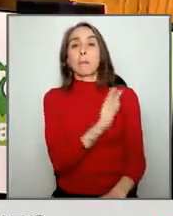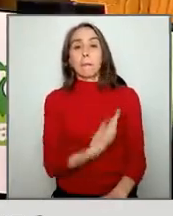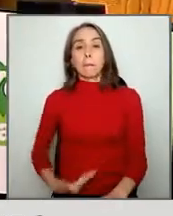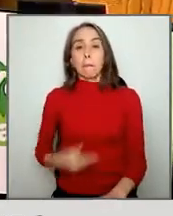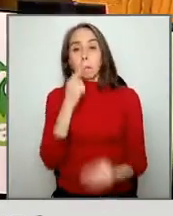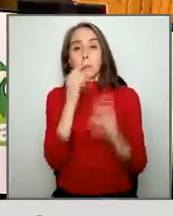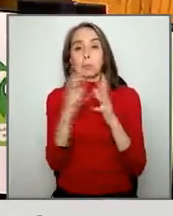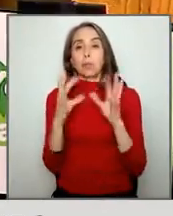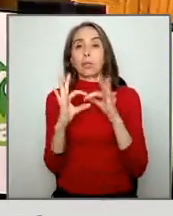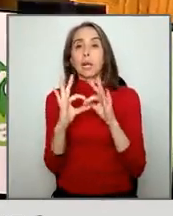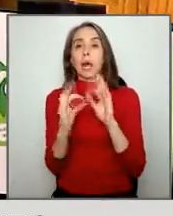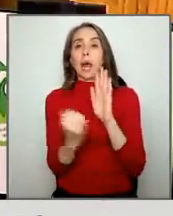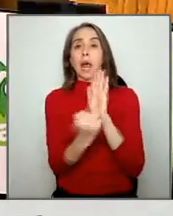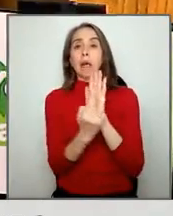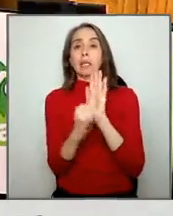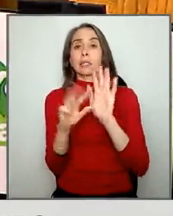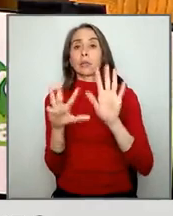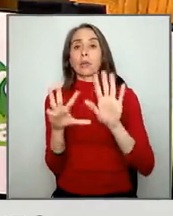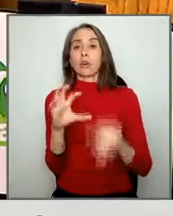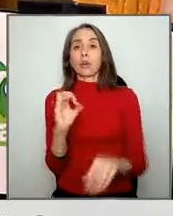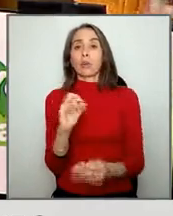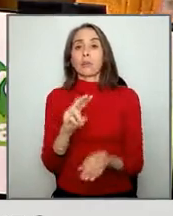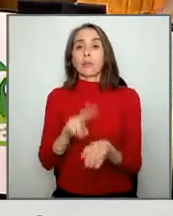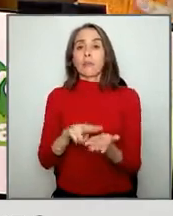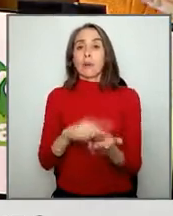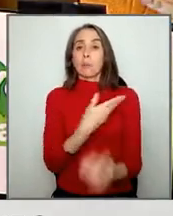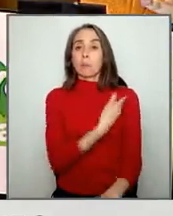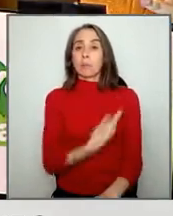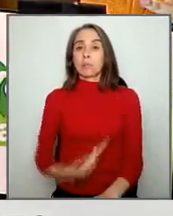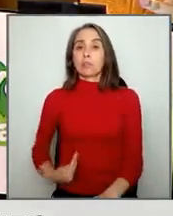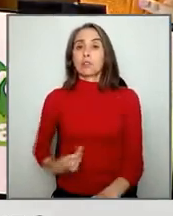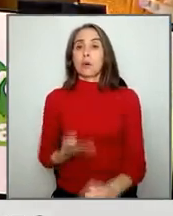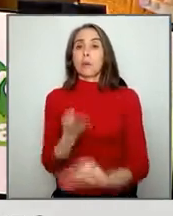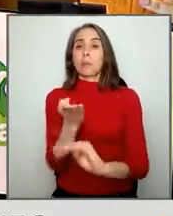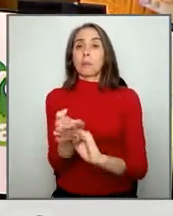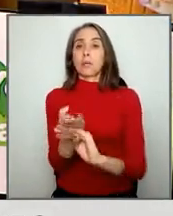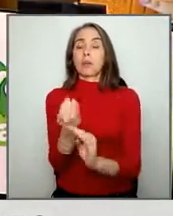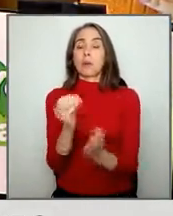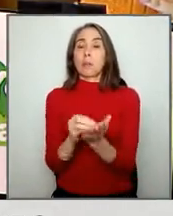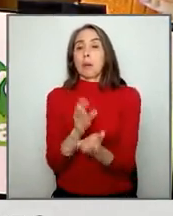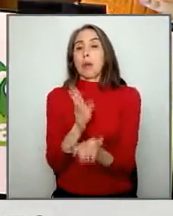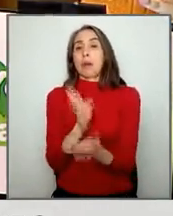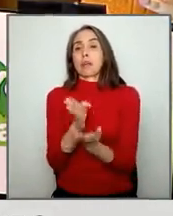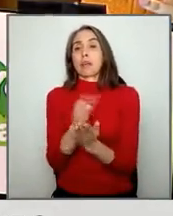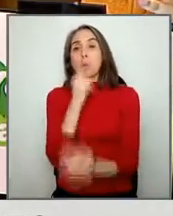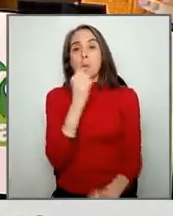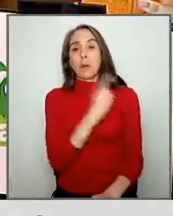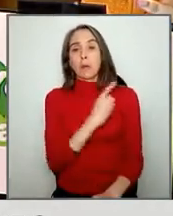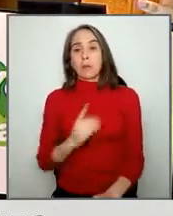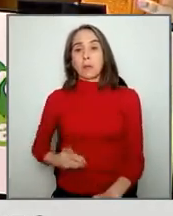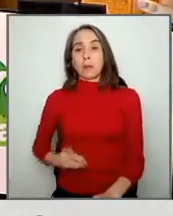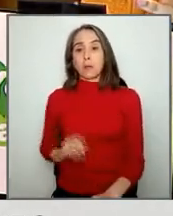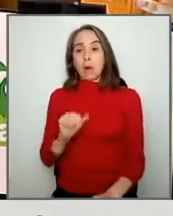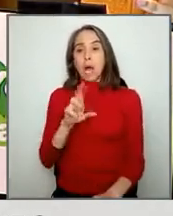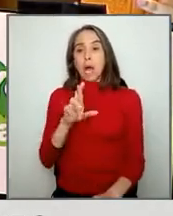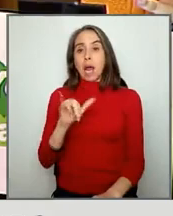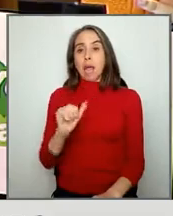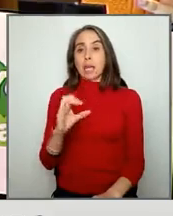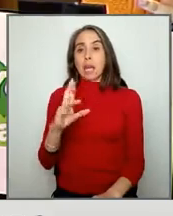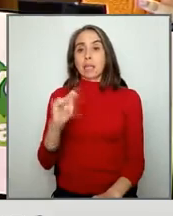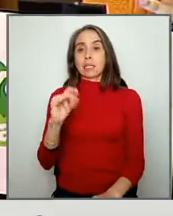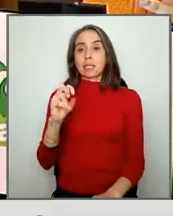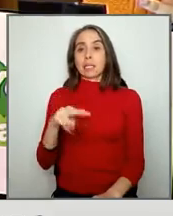90 la verdad presidente que yo pido un poco más de rigor si el diputado araya cristiano se quiere